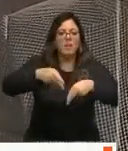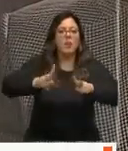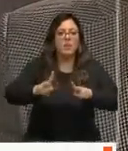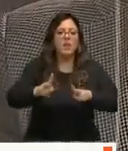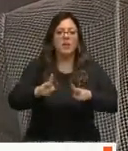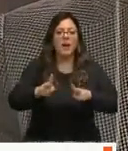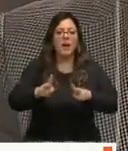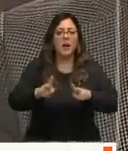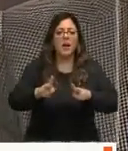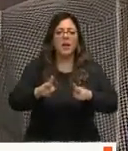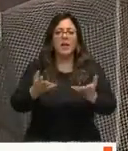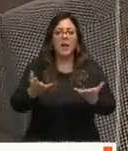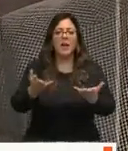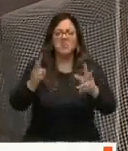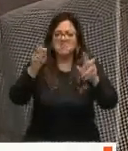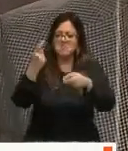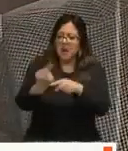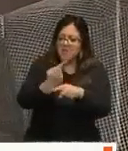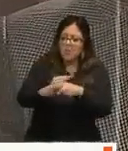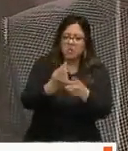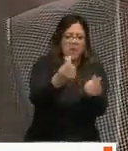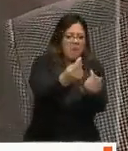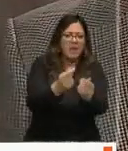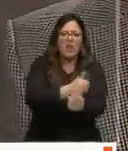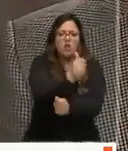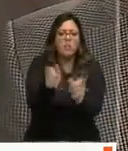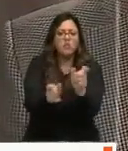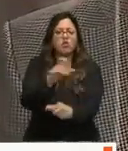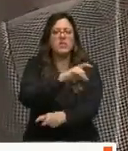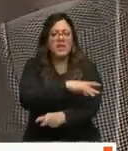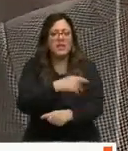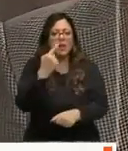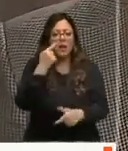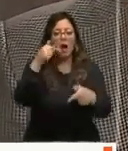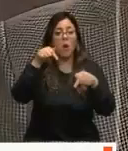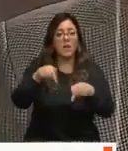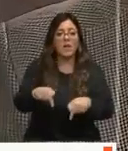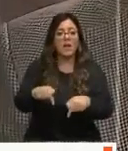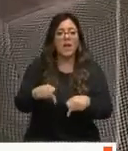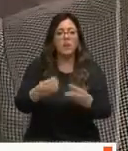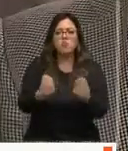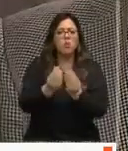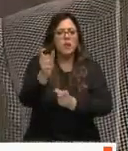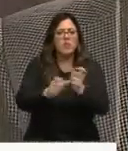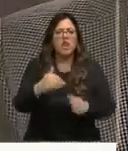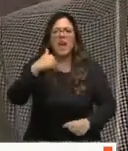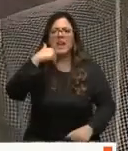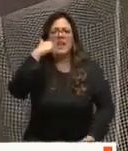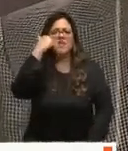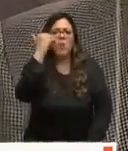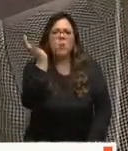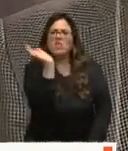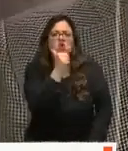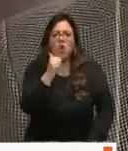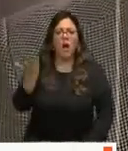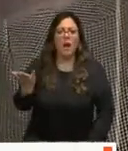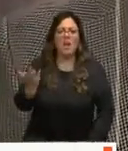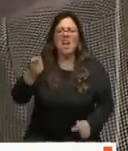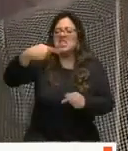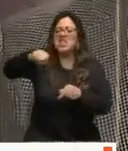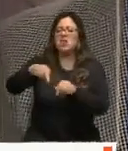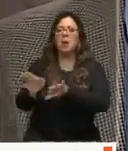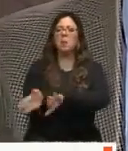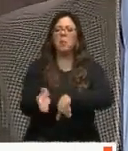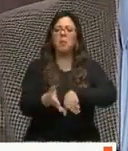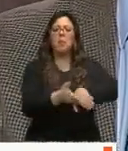favorezca que se abuse de los recursos de todos los chilenos. Acá hubo una tropa de sinvergüenzas que están tratando de esconder la basura bajo la alfombra en uno de los casos